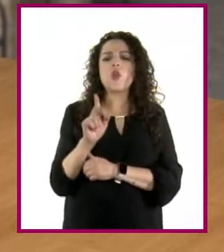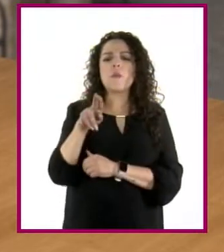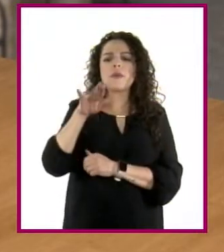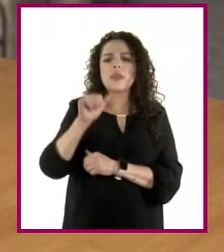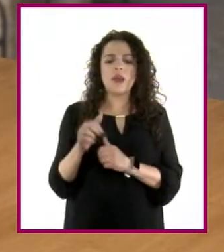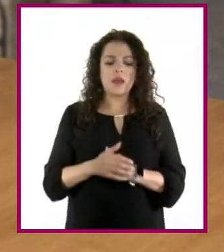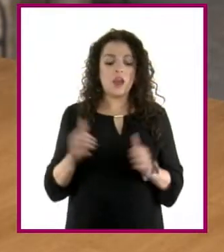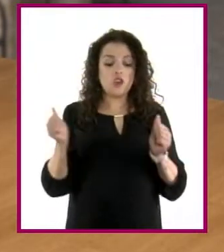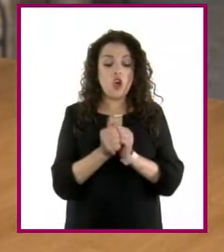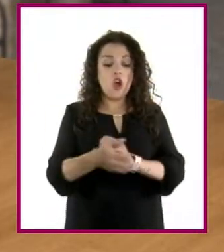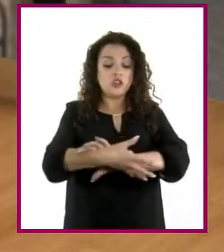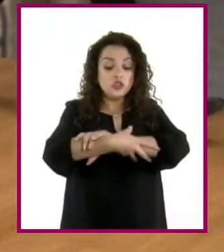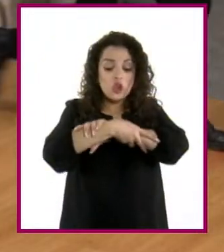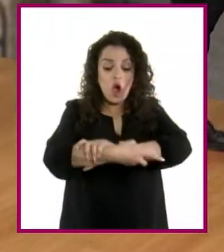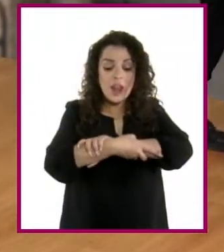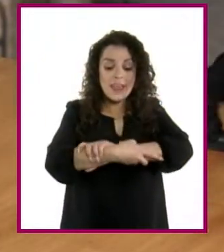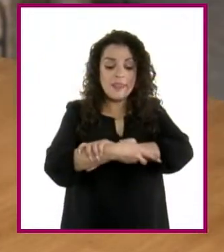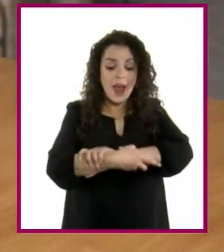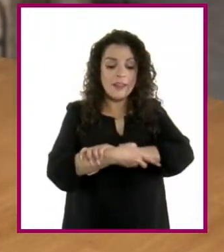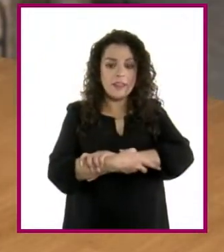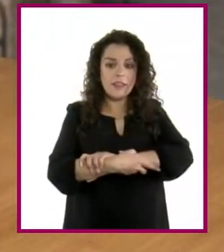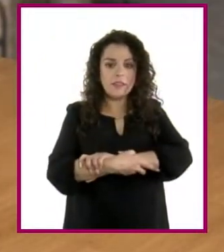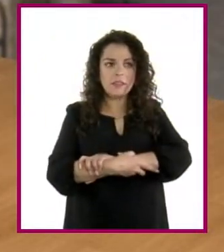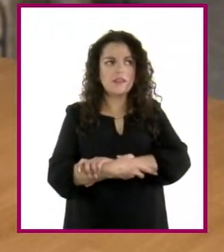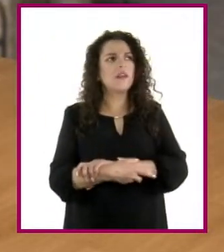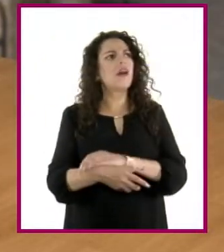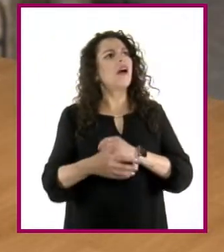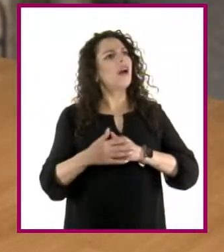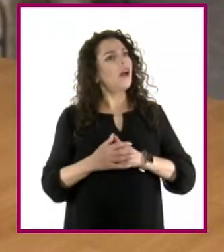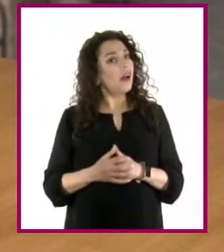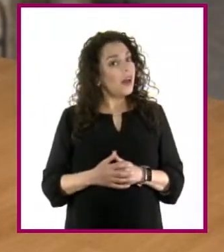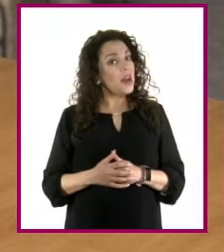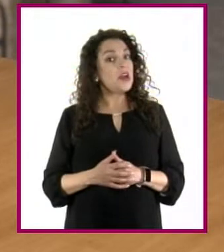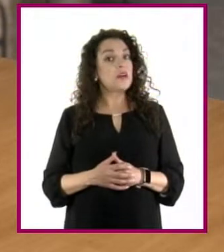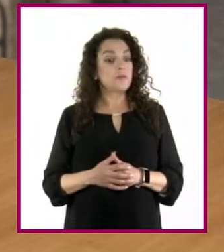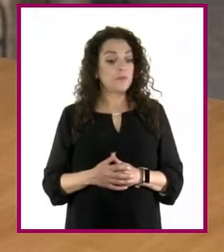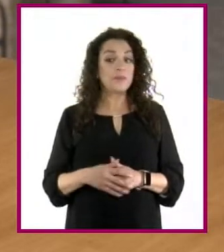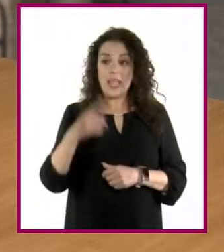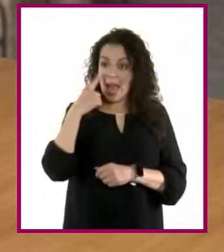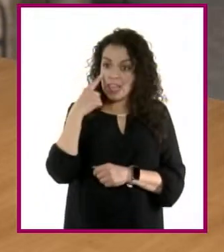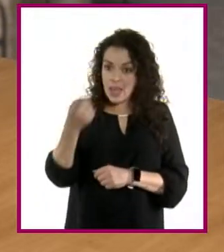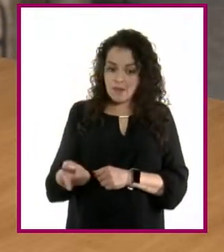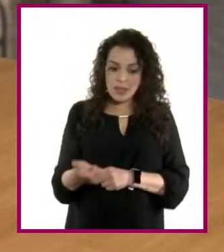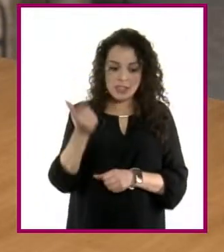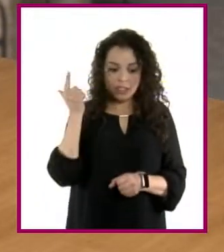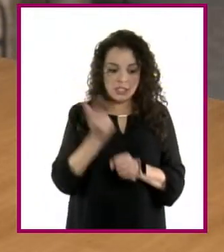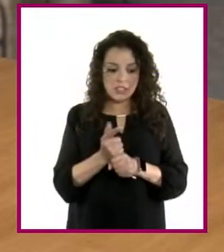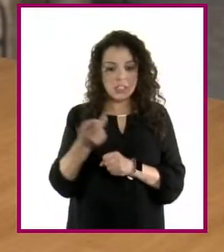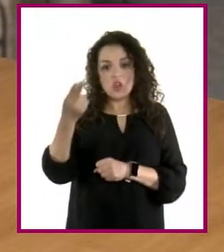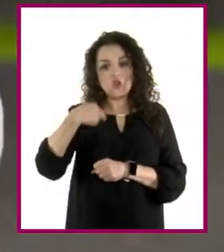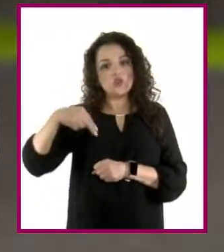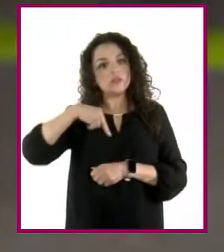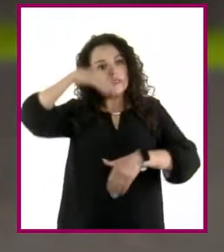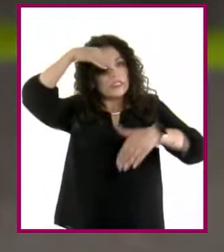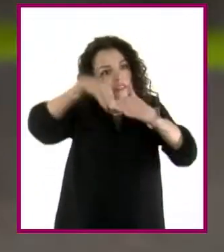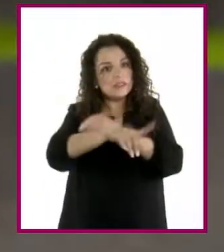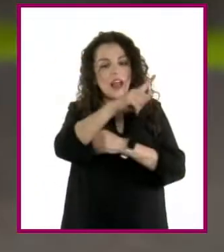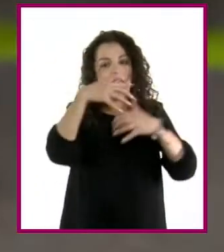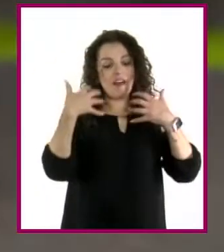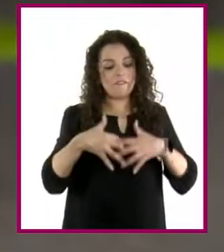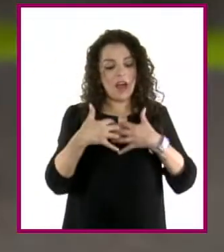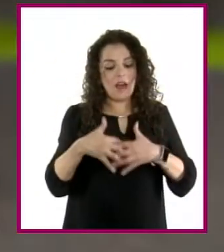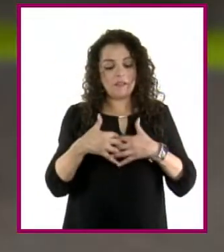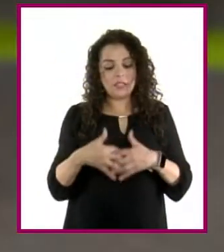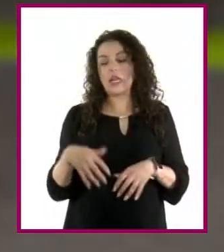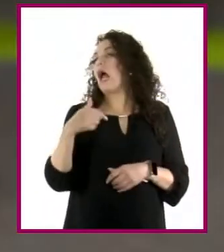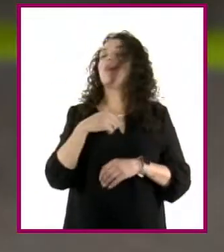solidaridad. ¿Con qué solidaridad, eh? Dice mi, sí se dieron cuenta que nos fuimos a meter a la fábrica. Ya no me voy a volver